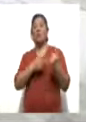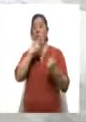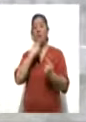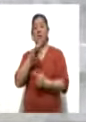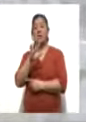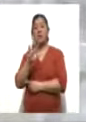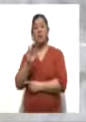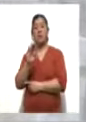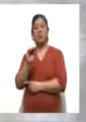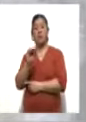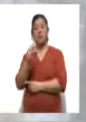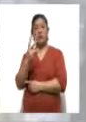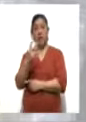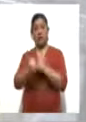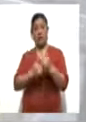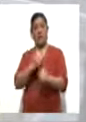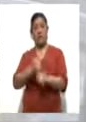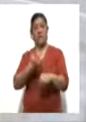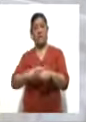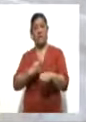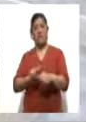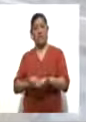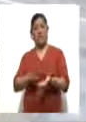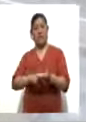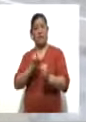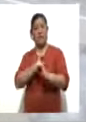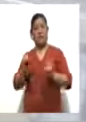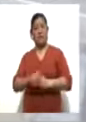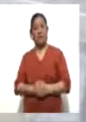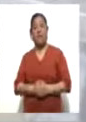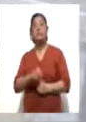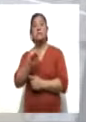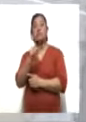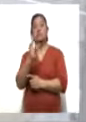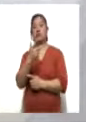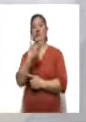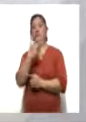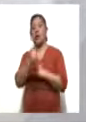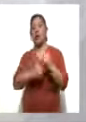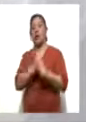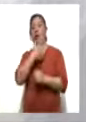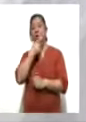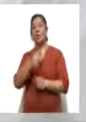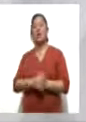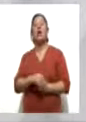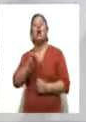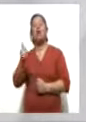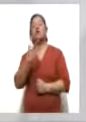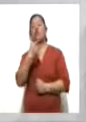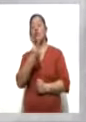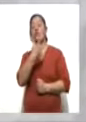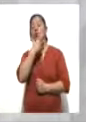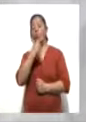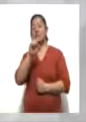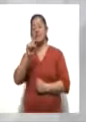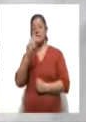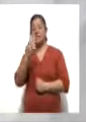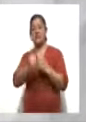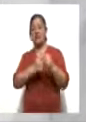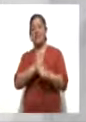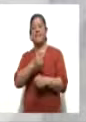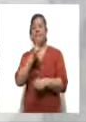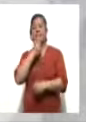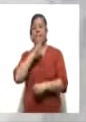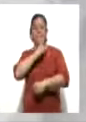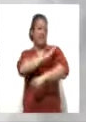sin ninguna comorbilidad, una mujer de 68 años con diabetes y un masculino de 63 años con diabetes,